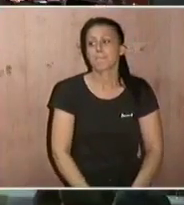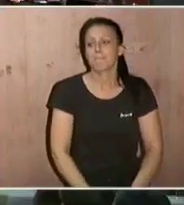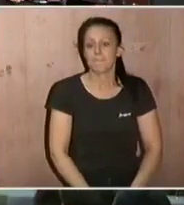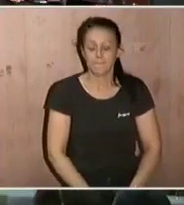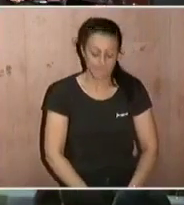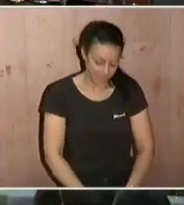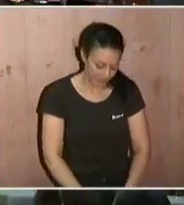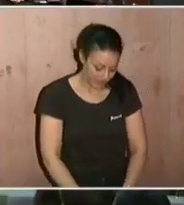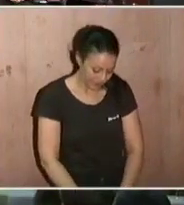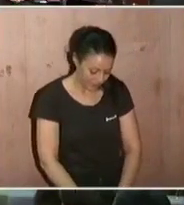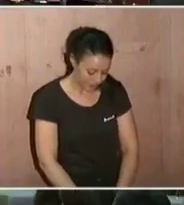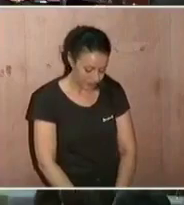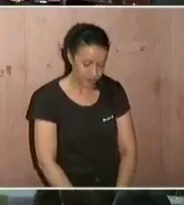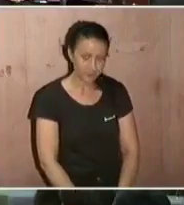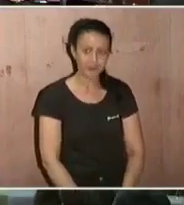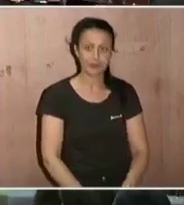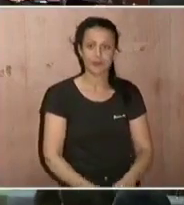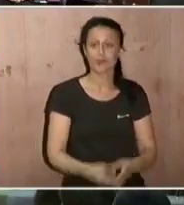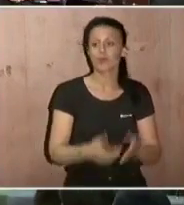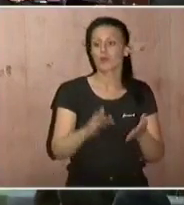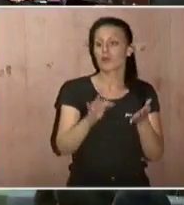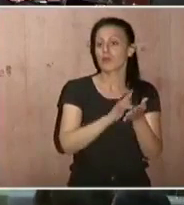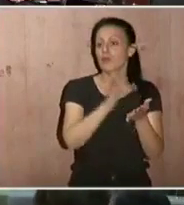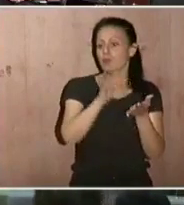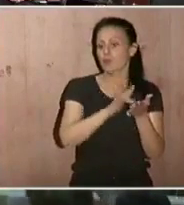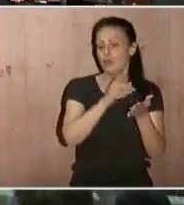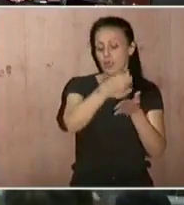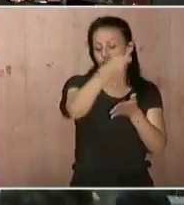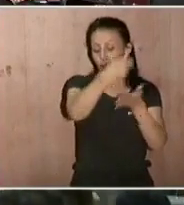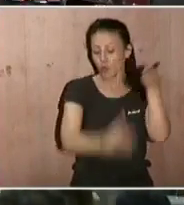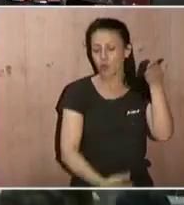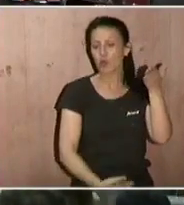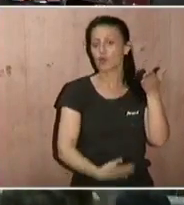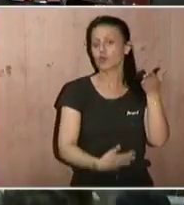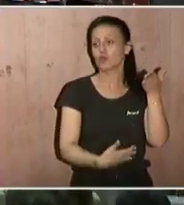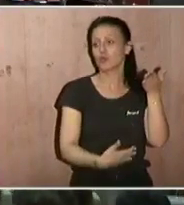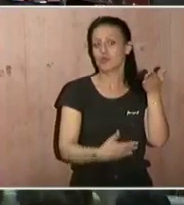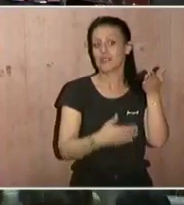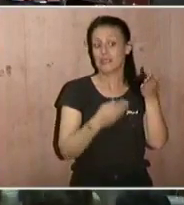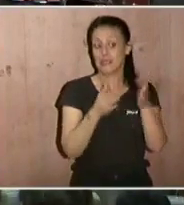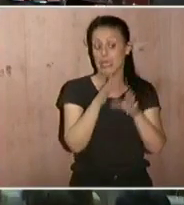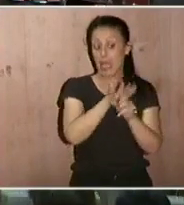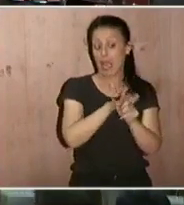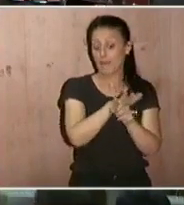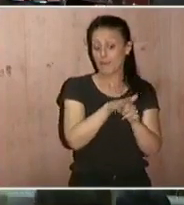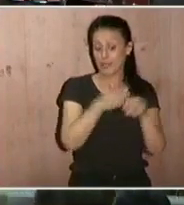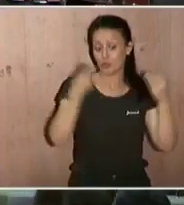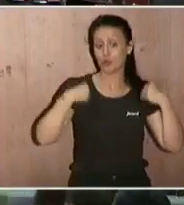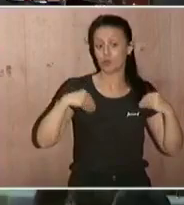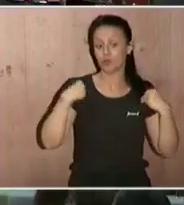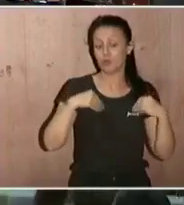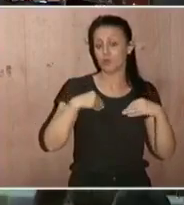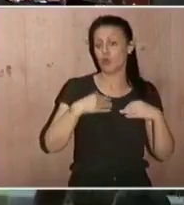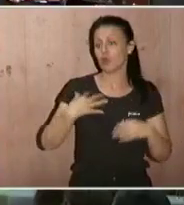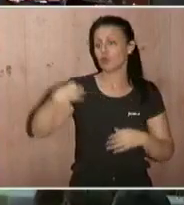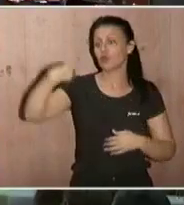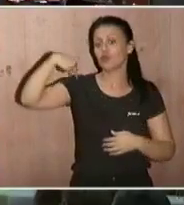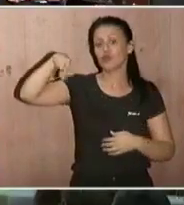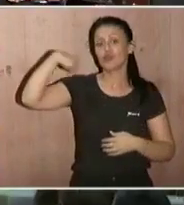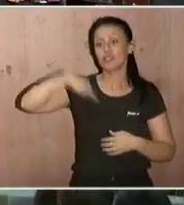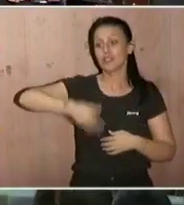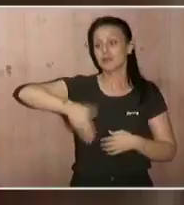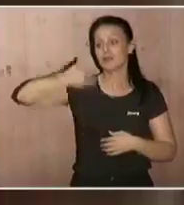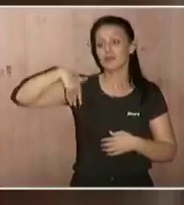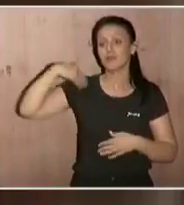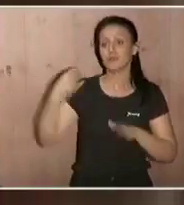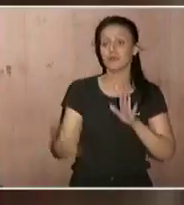Los innumerables artículos y las influyentes obras en este campo se remontan a su tesis doctoral publicada con el